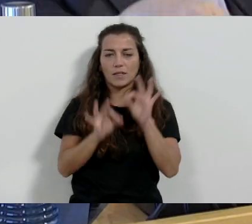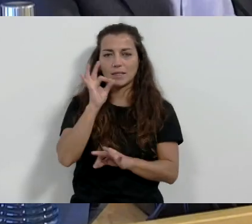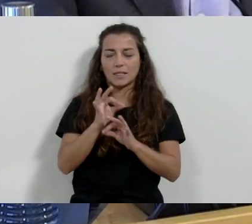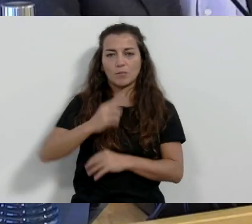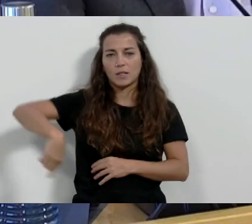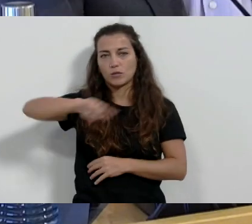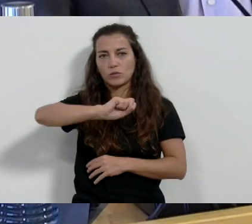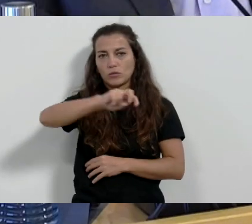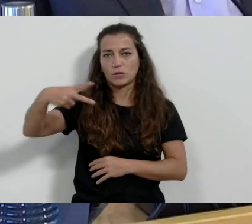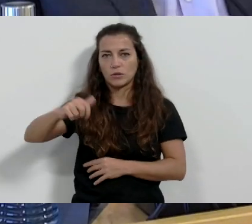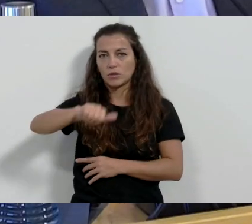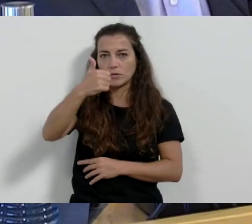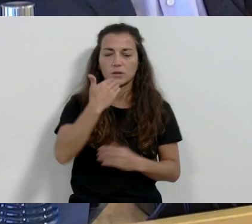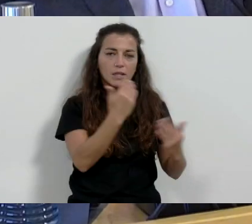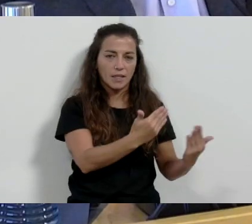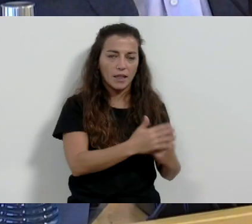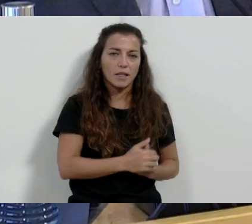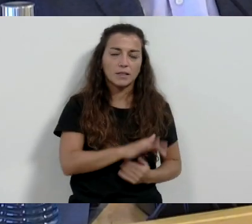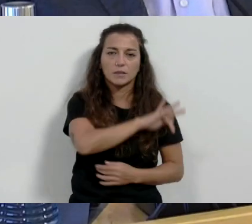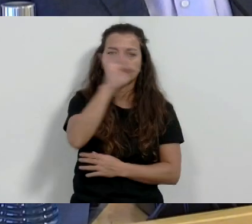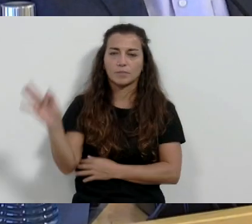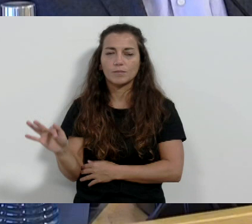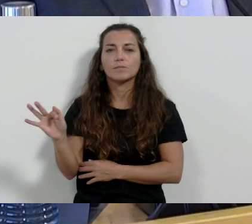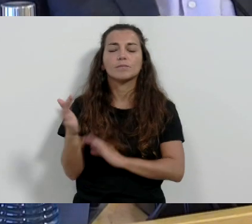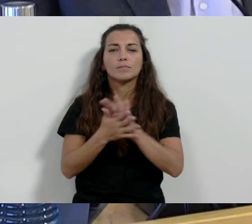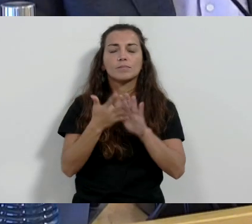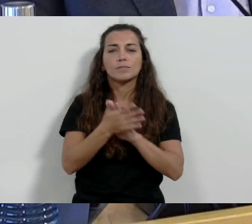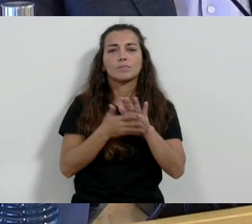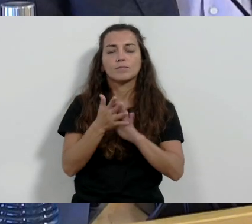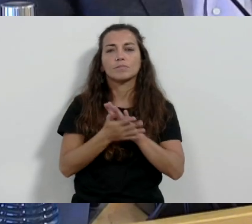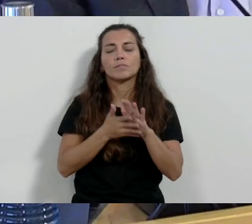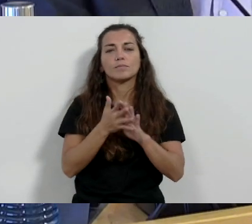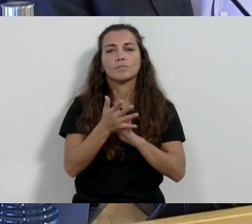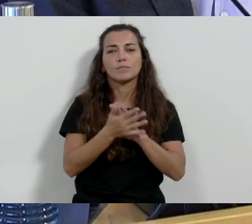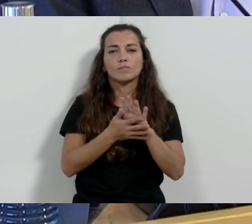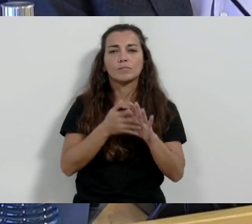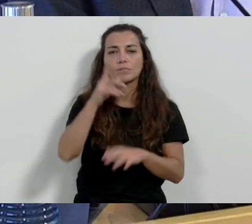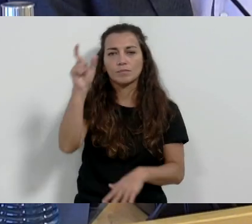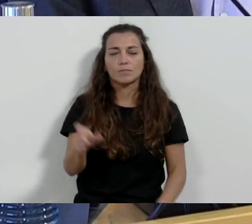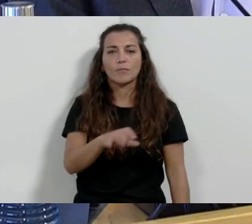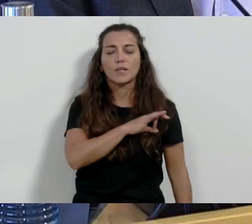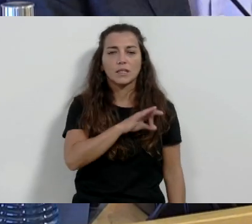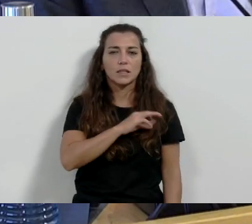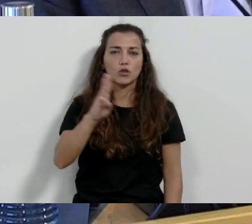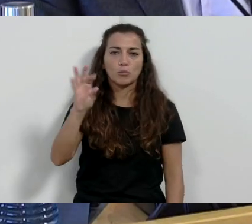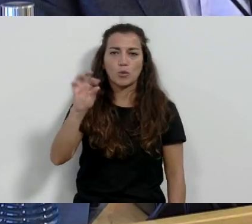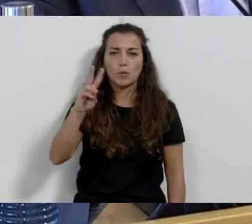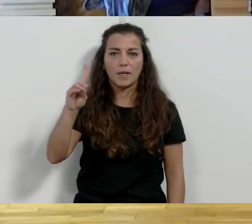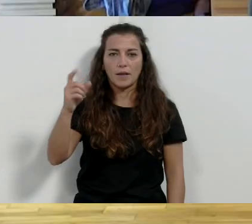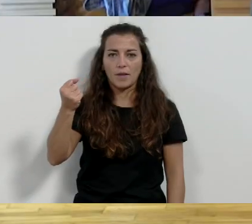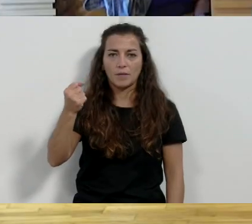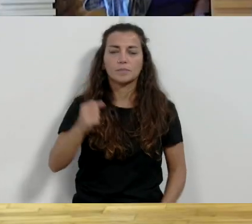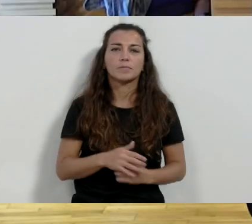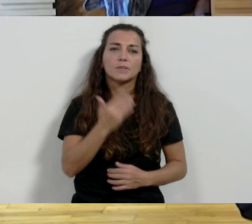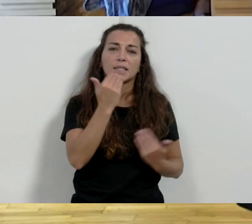favorable. Gracias. Pues tiene la palabra el señor Poveda. Gracias, señora